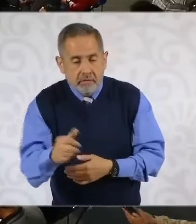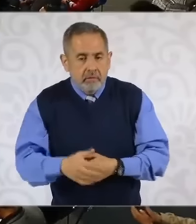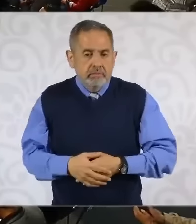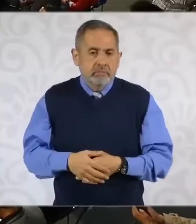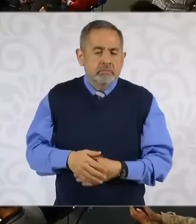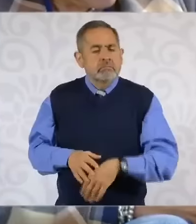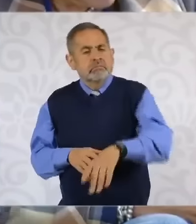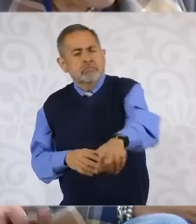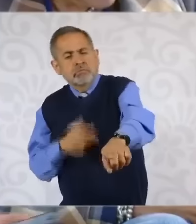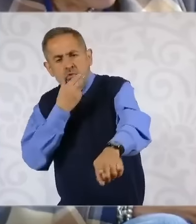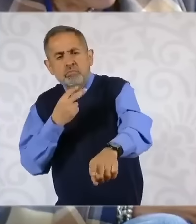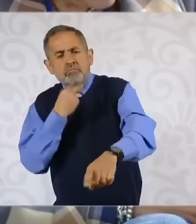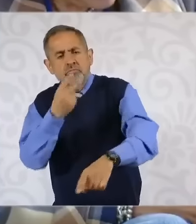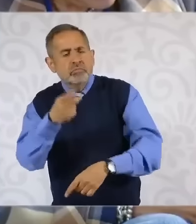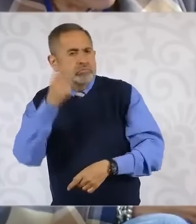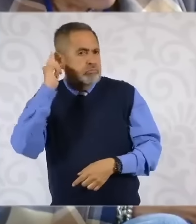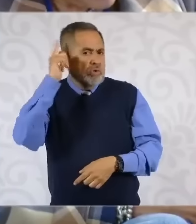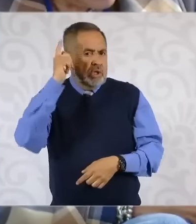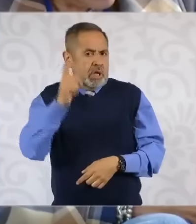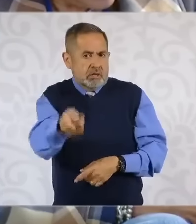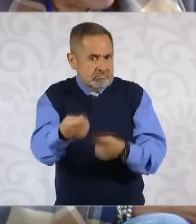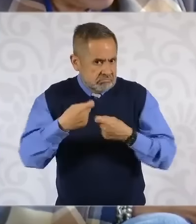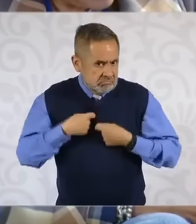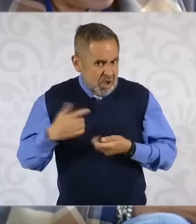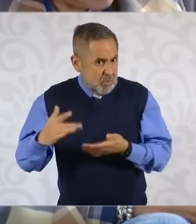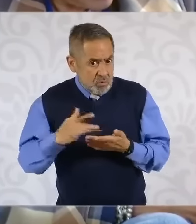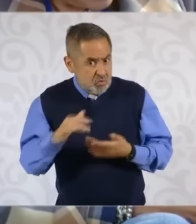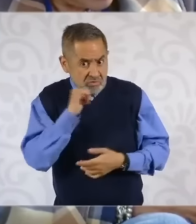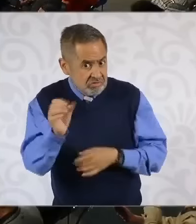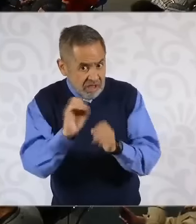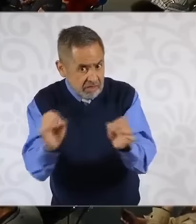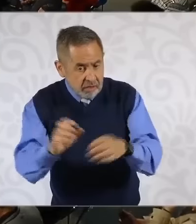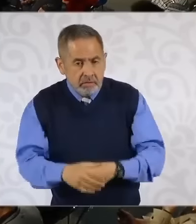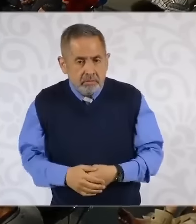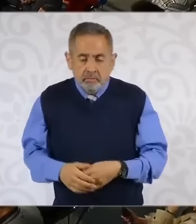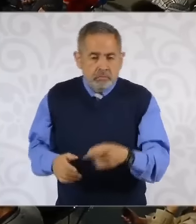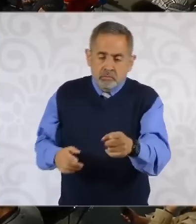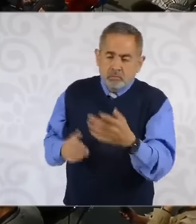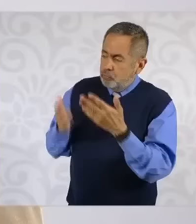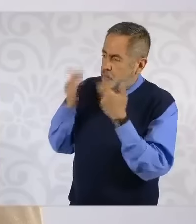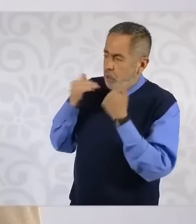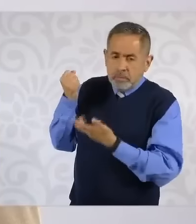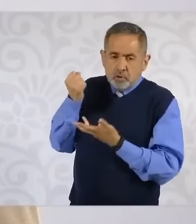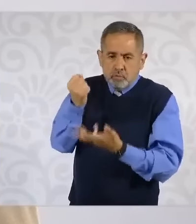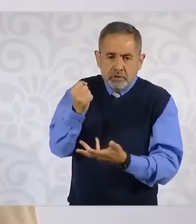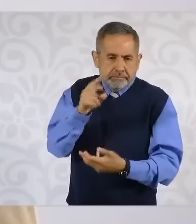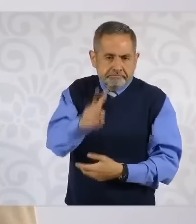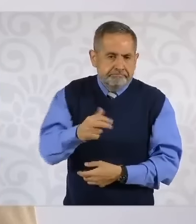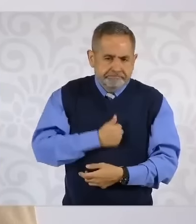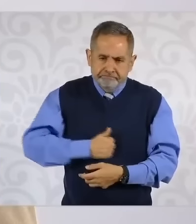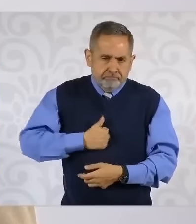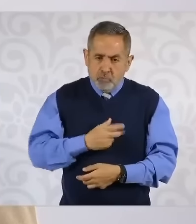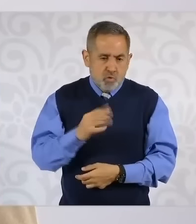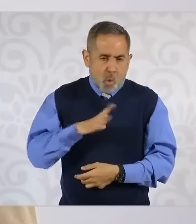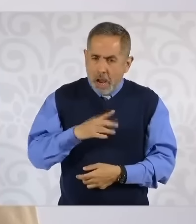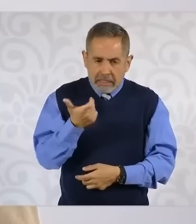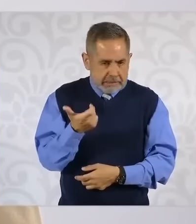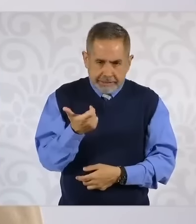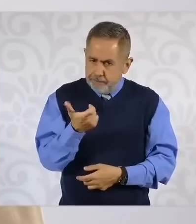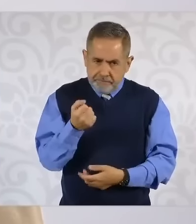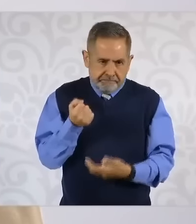apoyo por su servicio social, entonces no van a recibir, no hay garantías. No tenemos el presupuesto para eso, desgraciadamente.